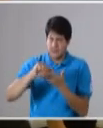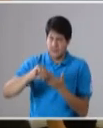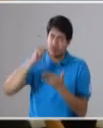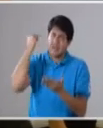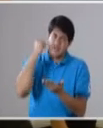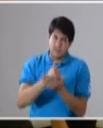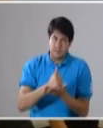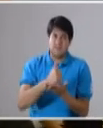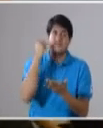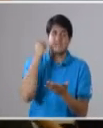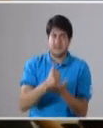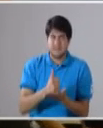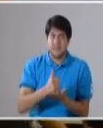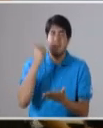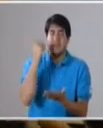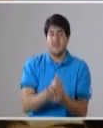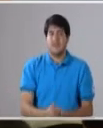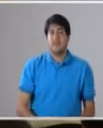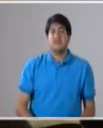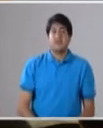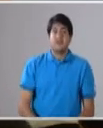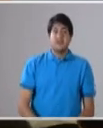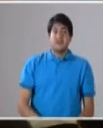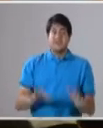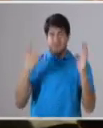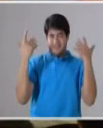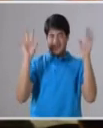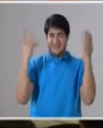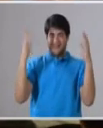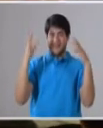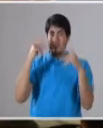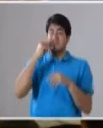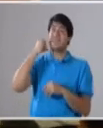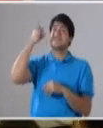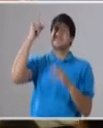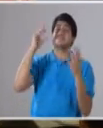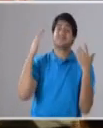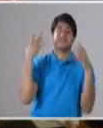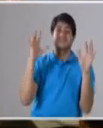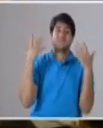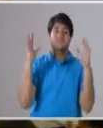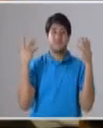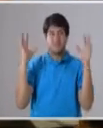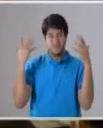Amén, amén y amén. Él ese aplauso fuerte al Señor.